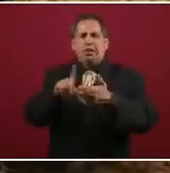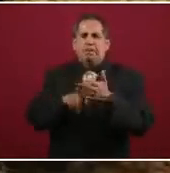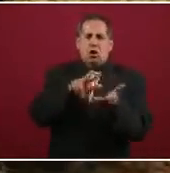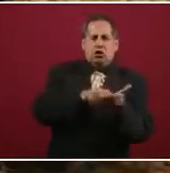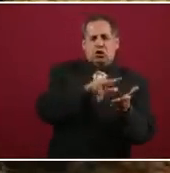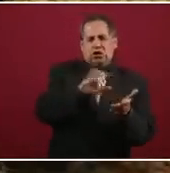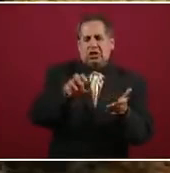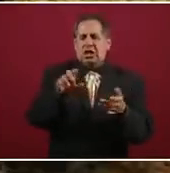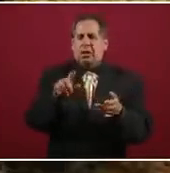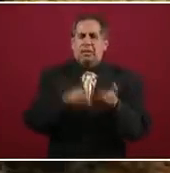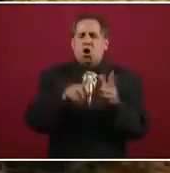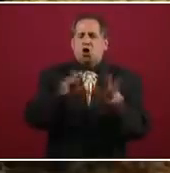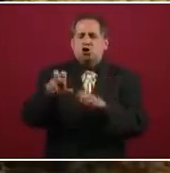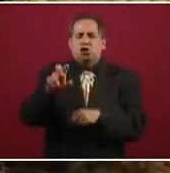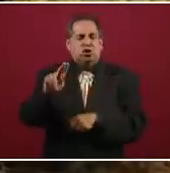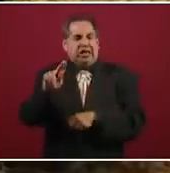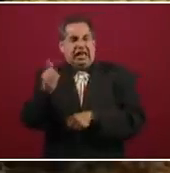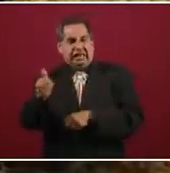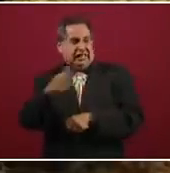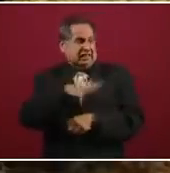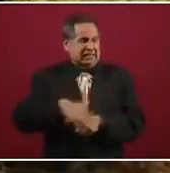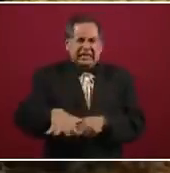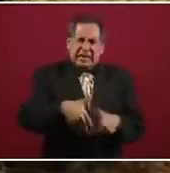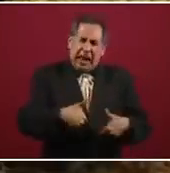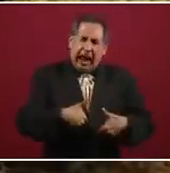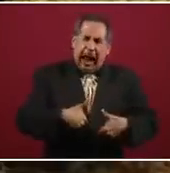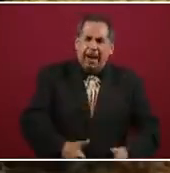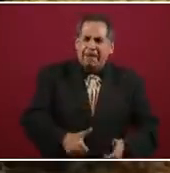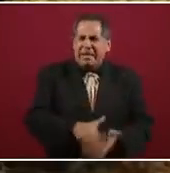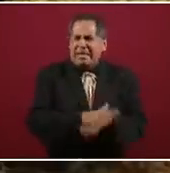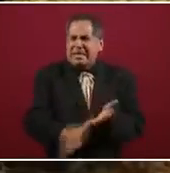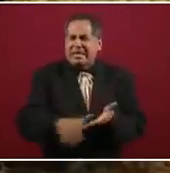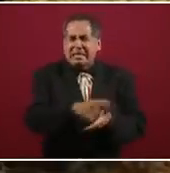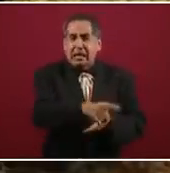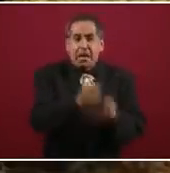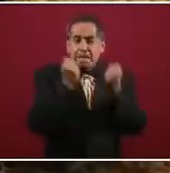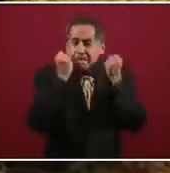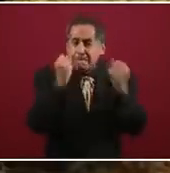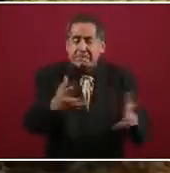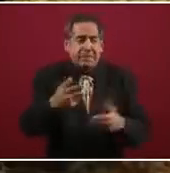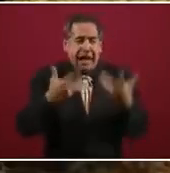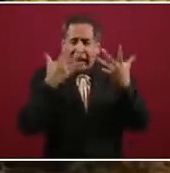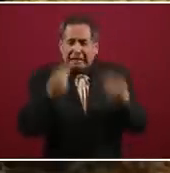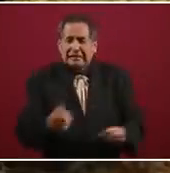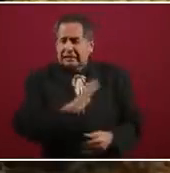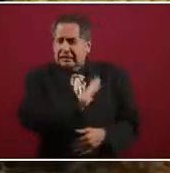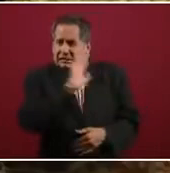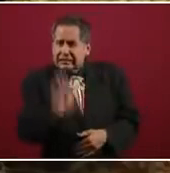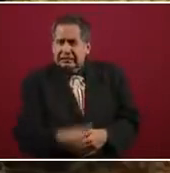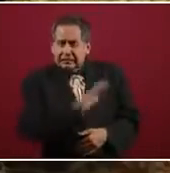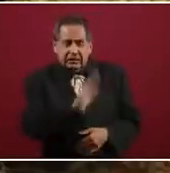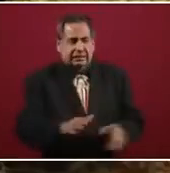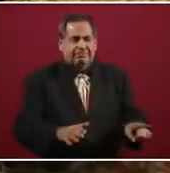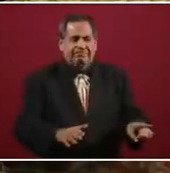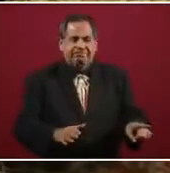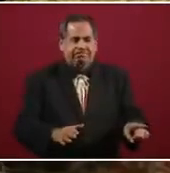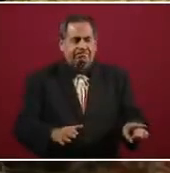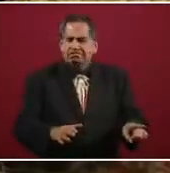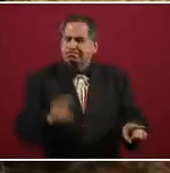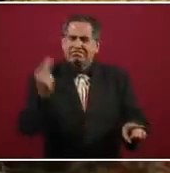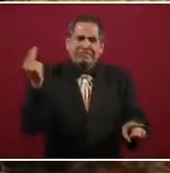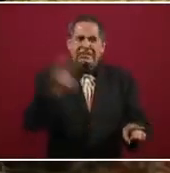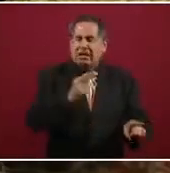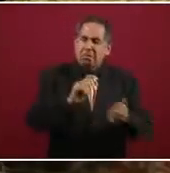y 1786, hubo una hambruna terrible que provocó miles de muertos y engendró la necesidad de un cambio que fue pensado entre